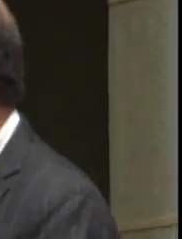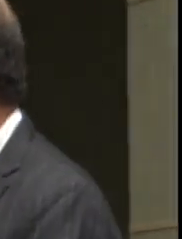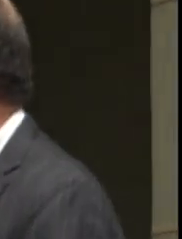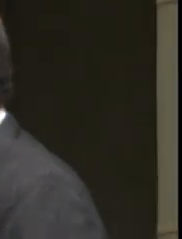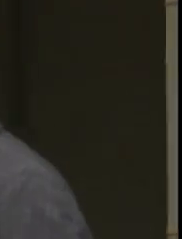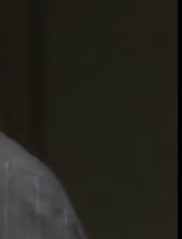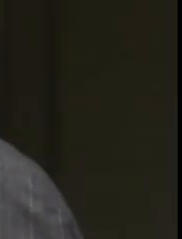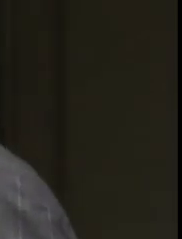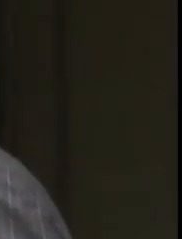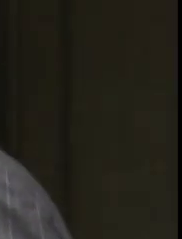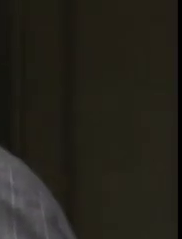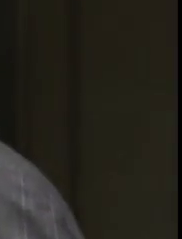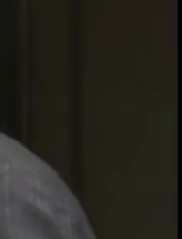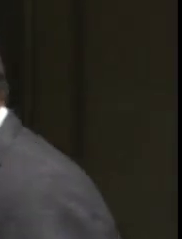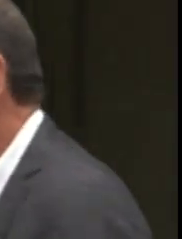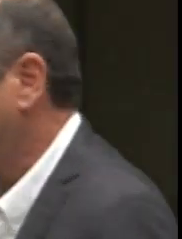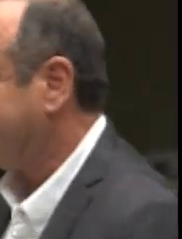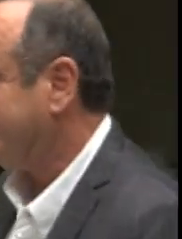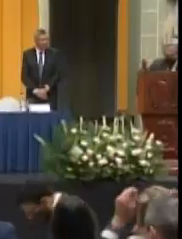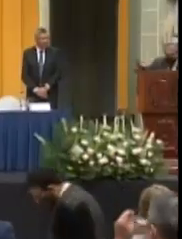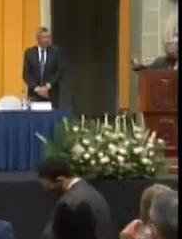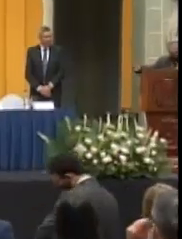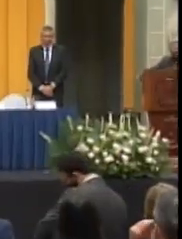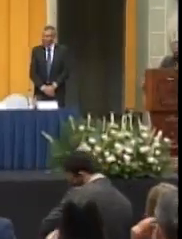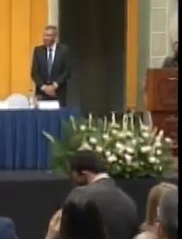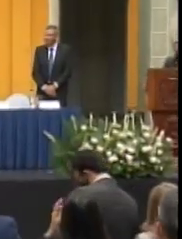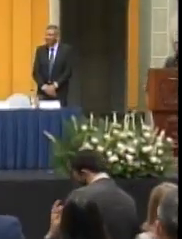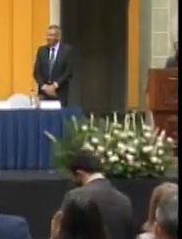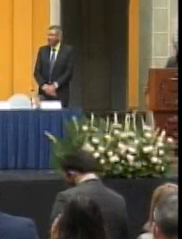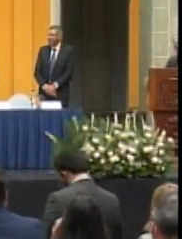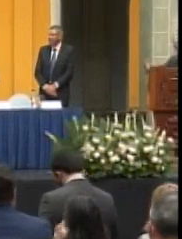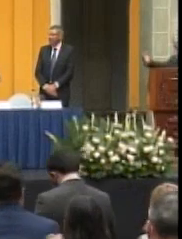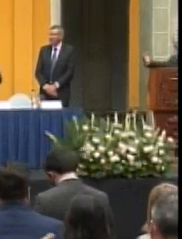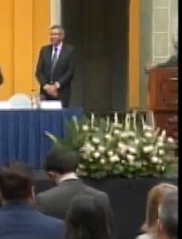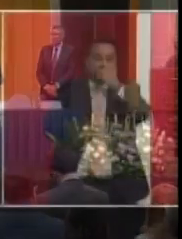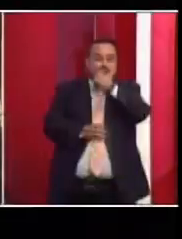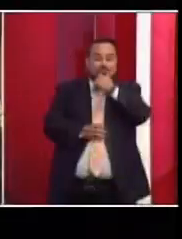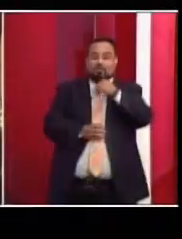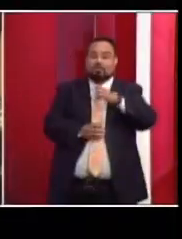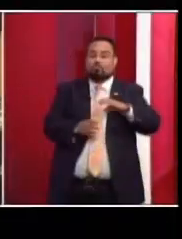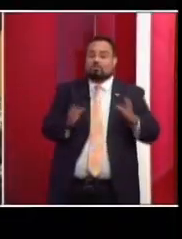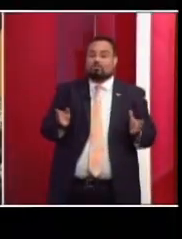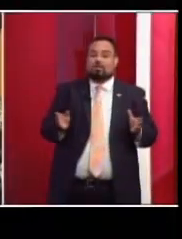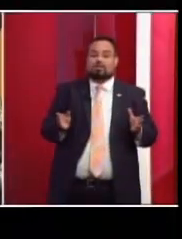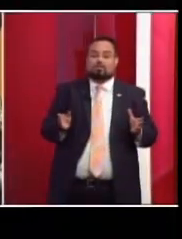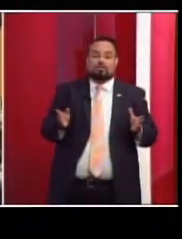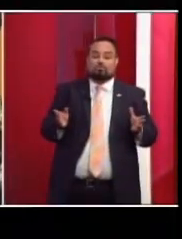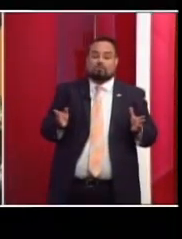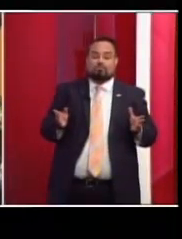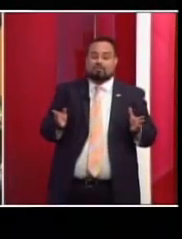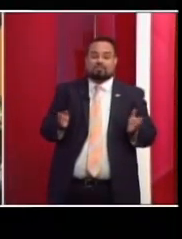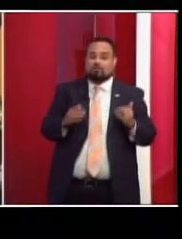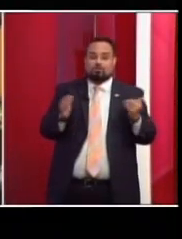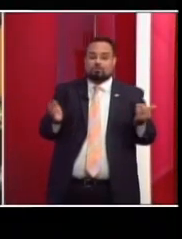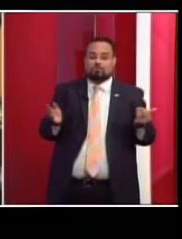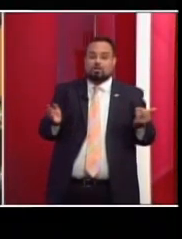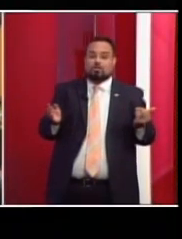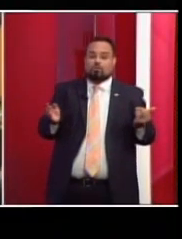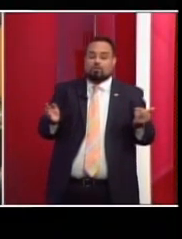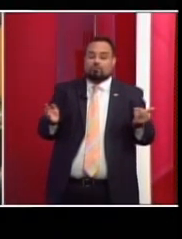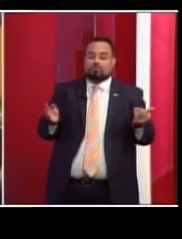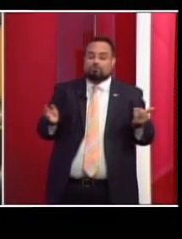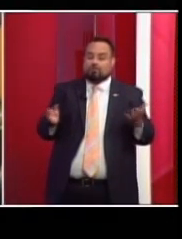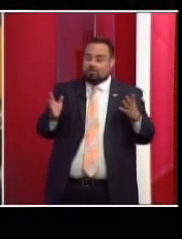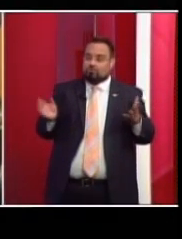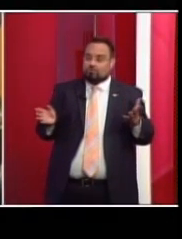vivienda a un préstamo para vivienda es muy complicado en el país si lamentablemente en guatemala adquirir una vivienda se ha vuelto ya